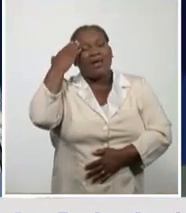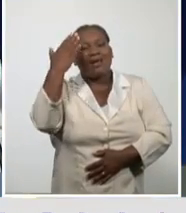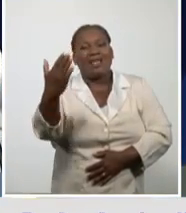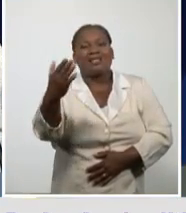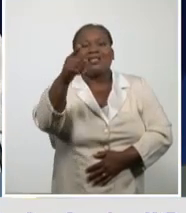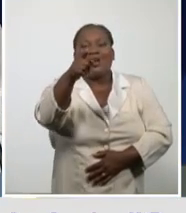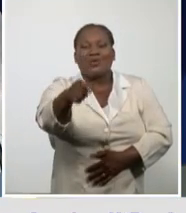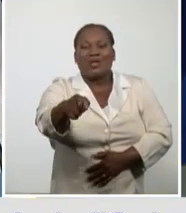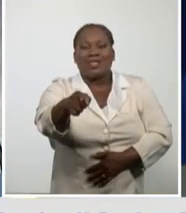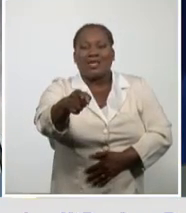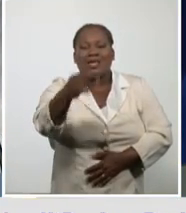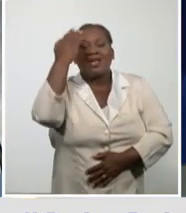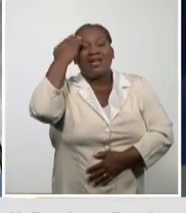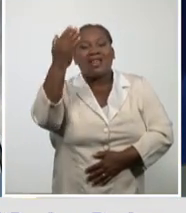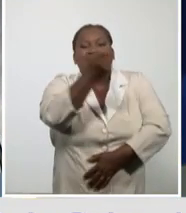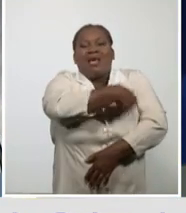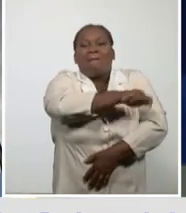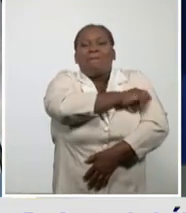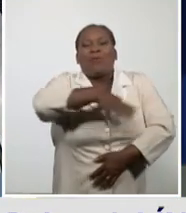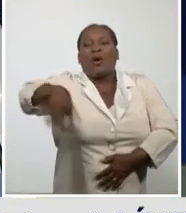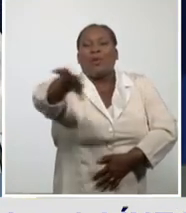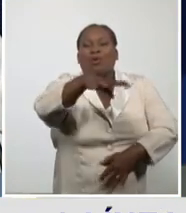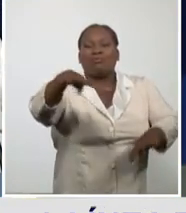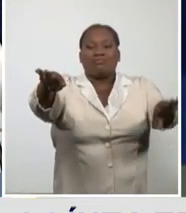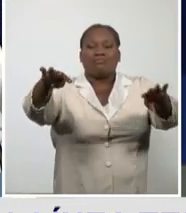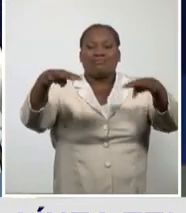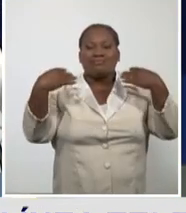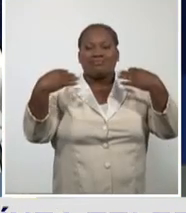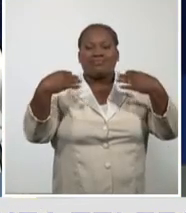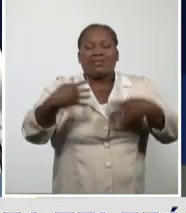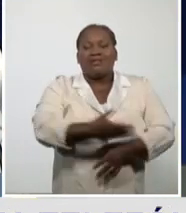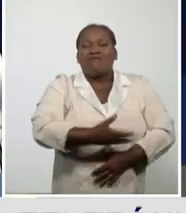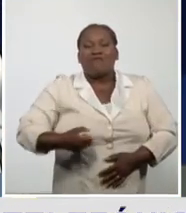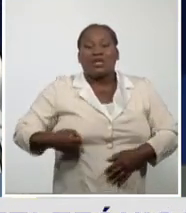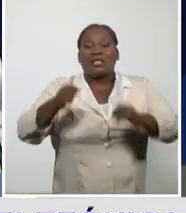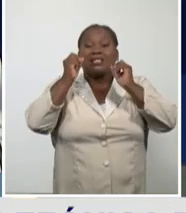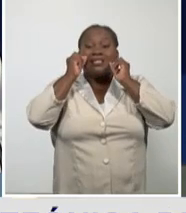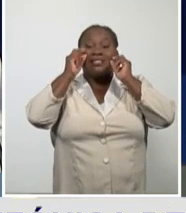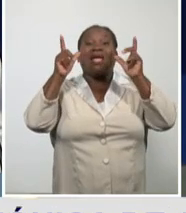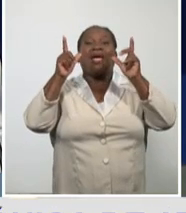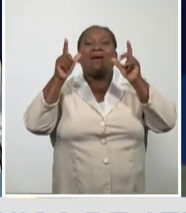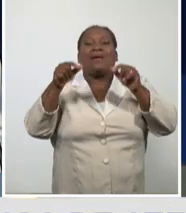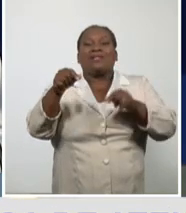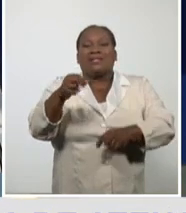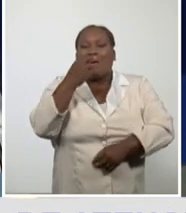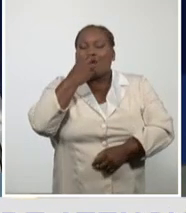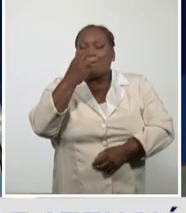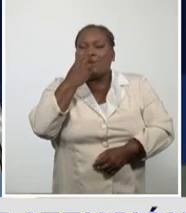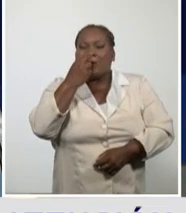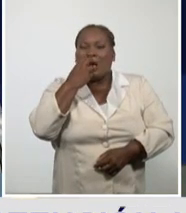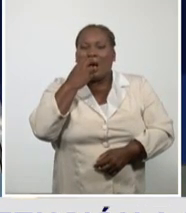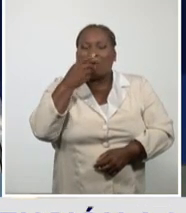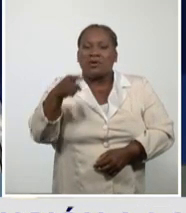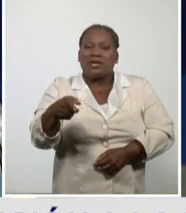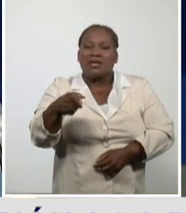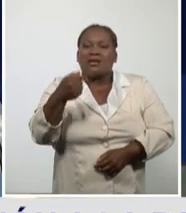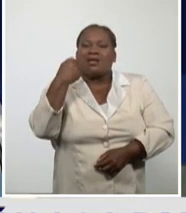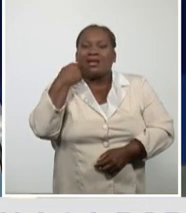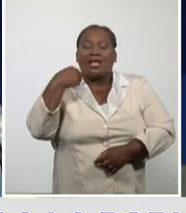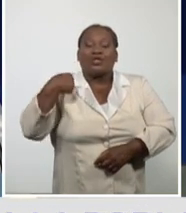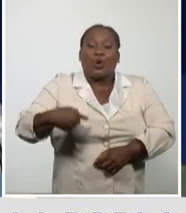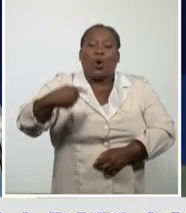muchas gracias a la población que hace un esfuerzo y se levanta más temprano y que nos sigue y que a diario nos